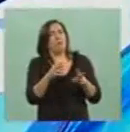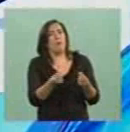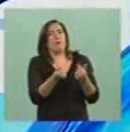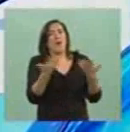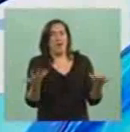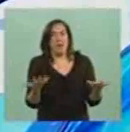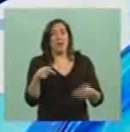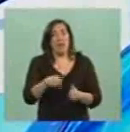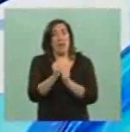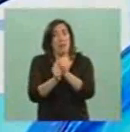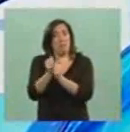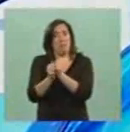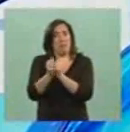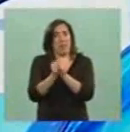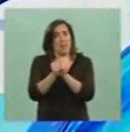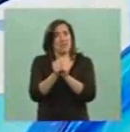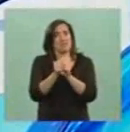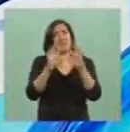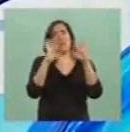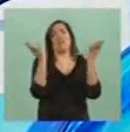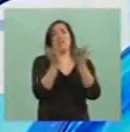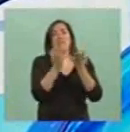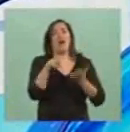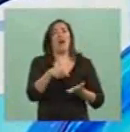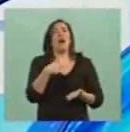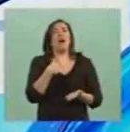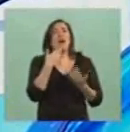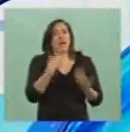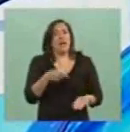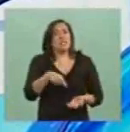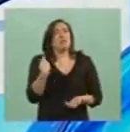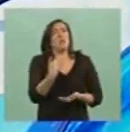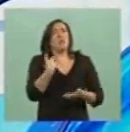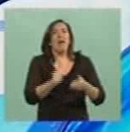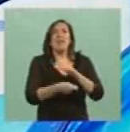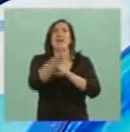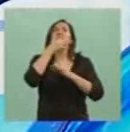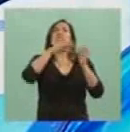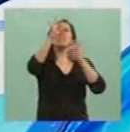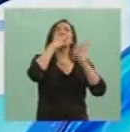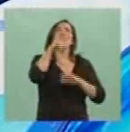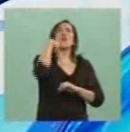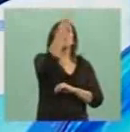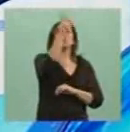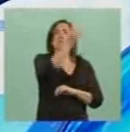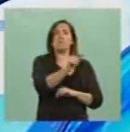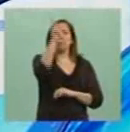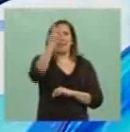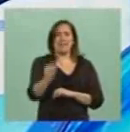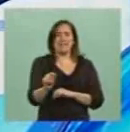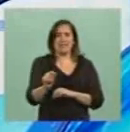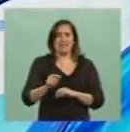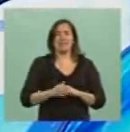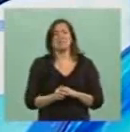inversión de esta empresa a nivel global, que nos va a permitir también exportar a otros países.